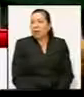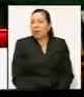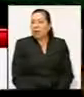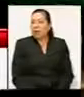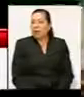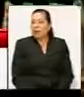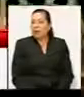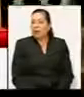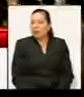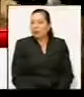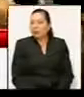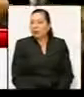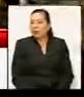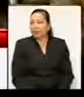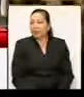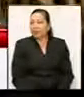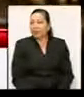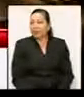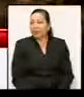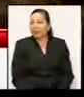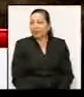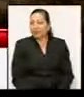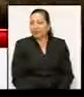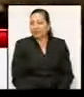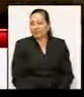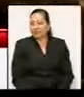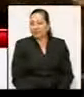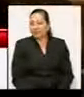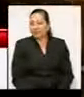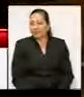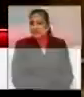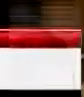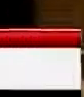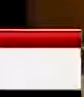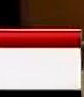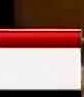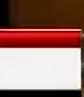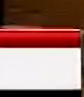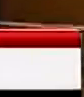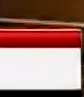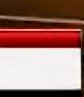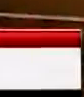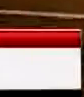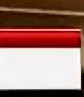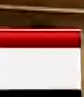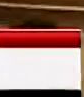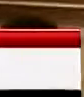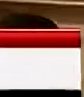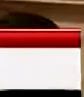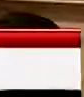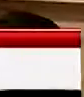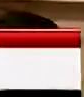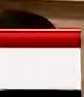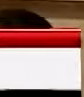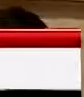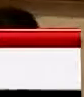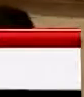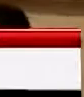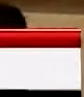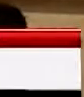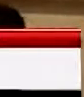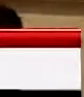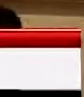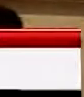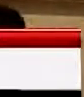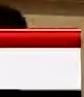Muchísimas gracias, primero Cristian Barrantes. Ahora sí vamos a dar paso a alternativas de